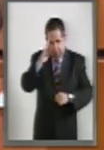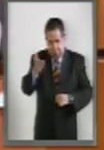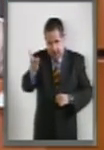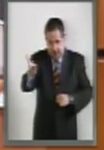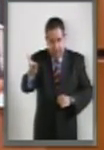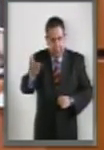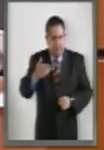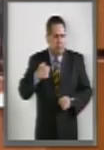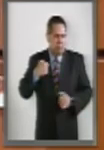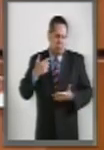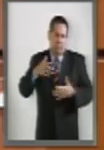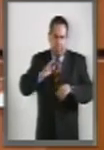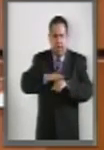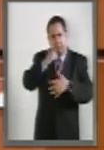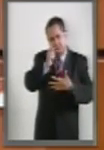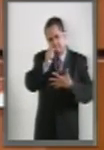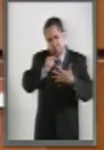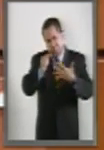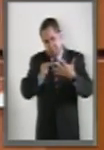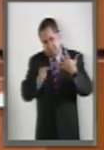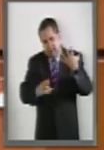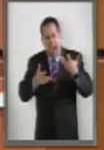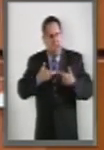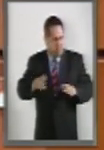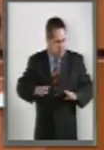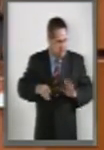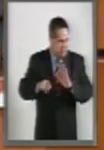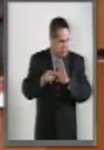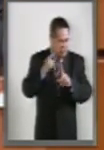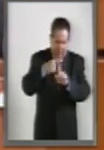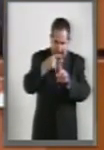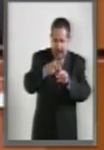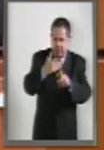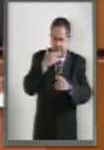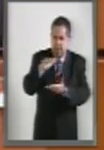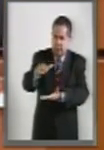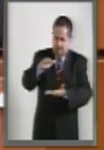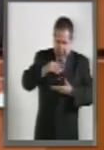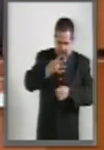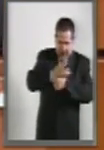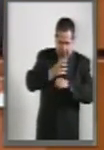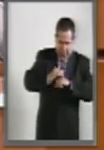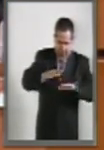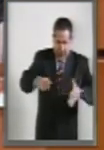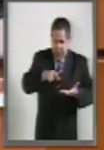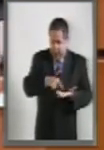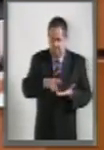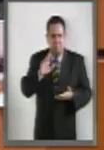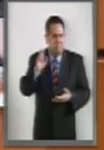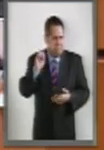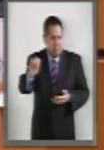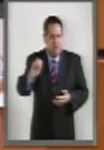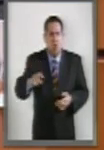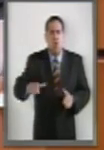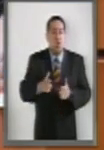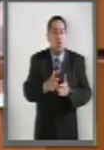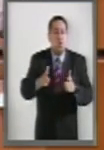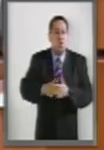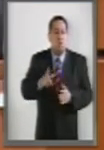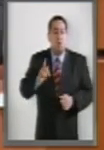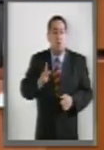todas las demás ventajas que ofrece el paquete, el grupo parlamentario del PRI